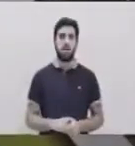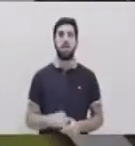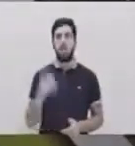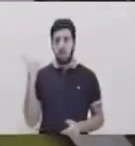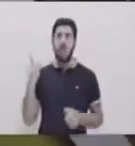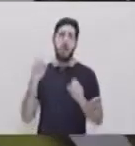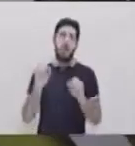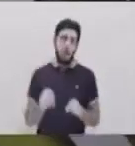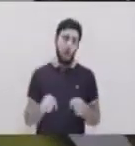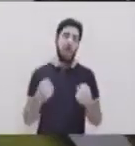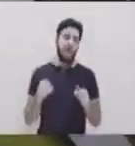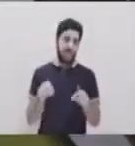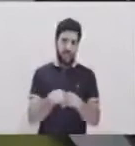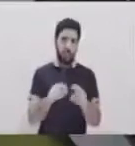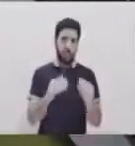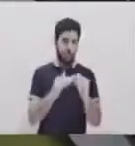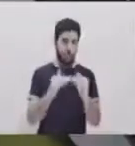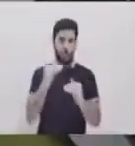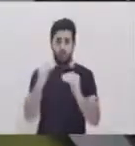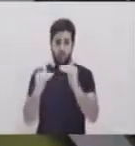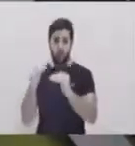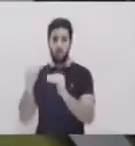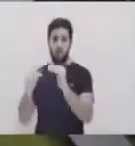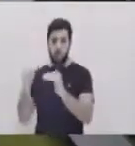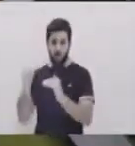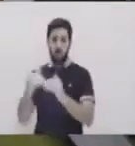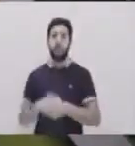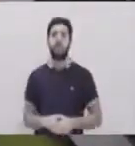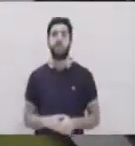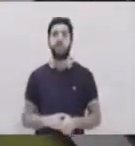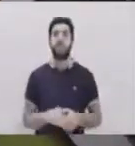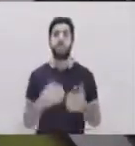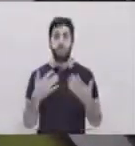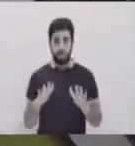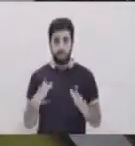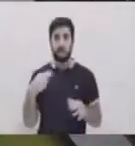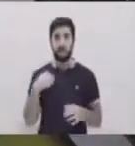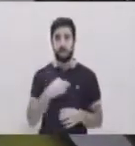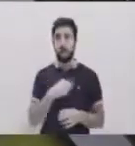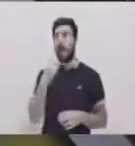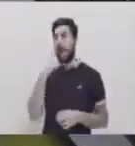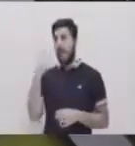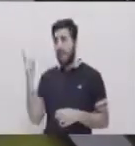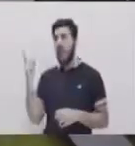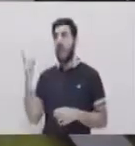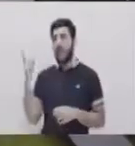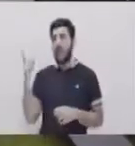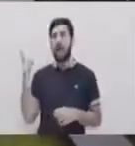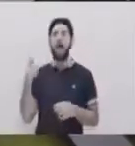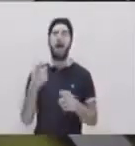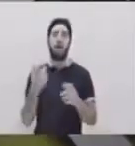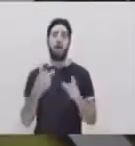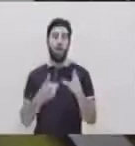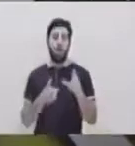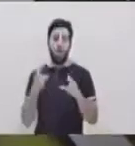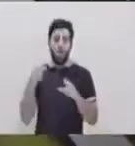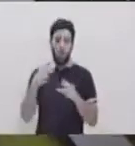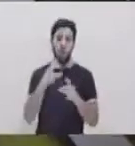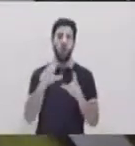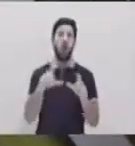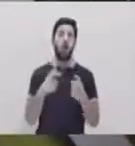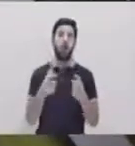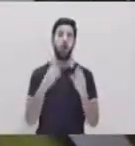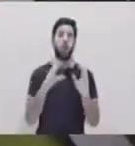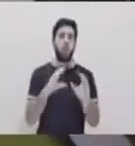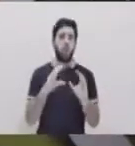o libre del Del agua. aceite y del agua, en este caso perfecto. también. Hemos recortado la base de la botella y la vamos a